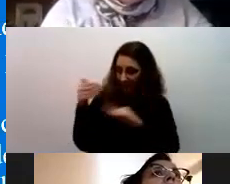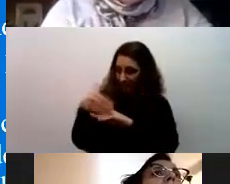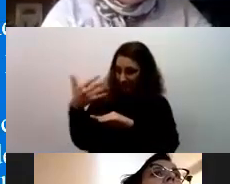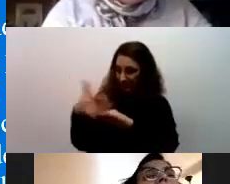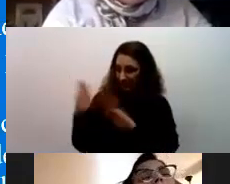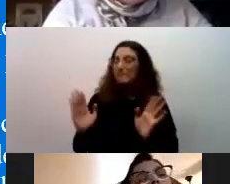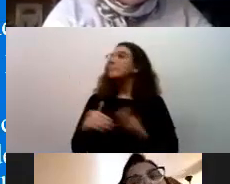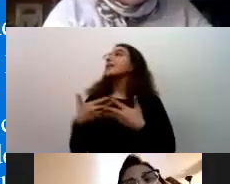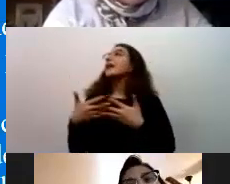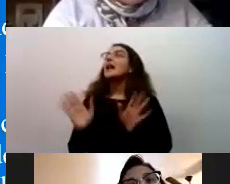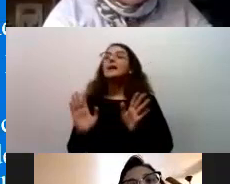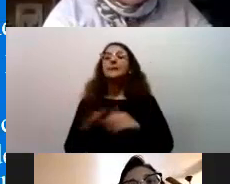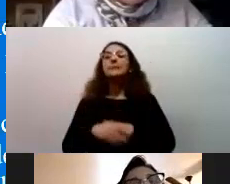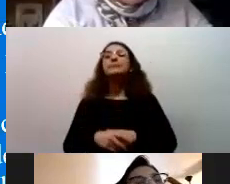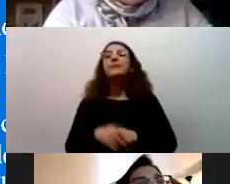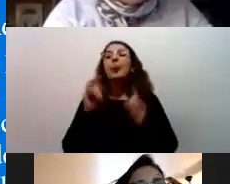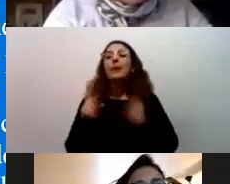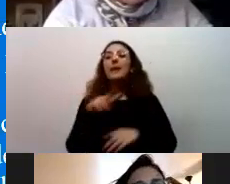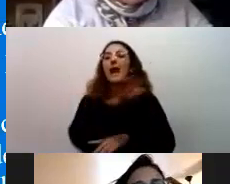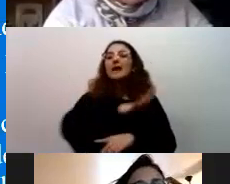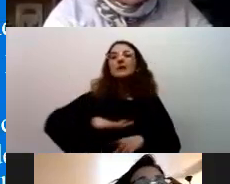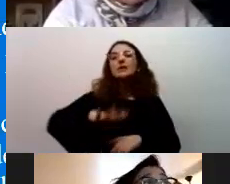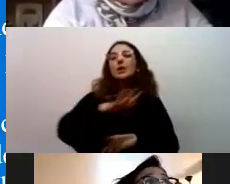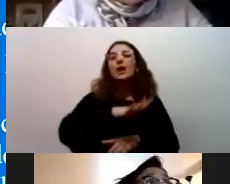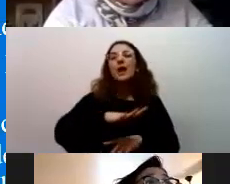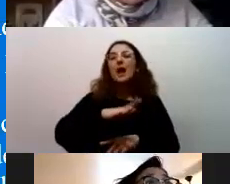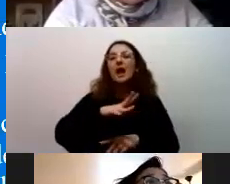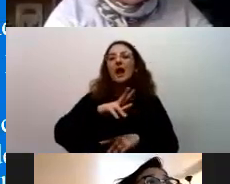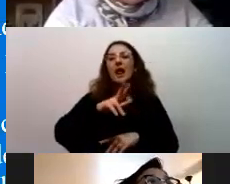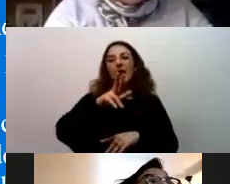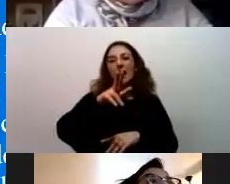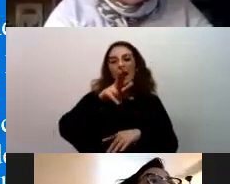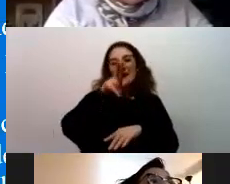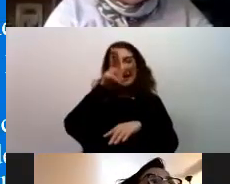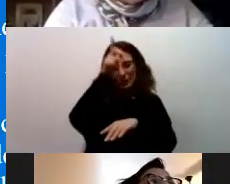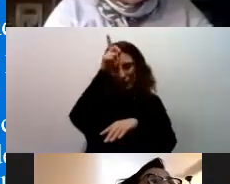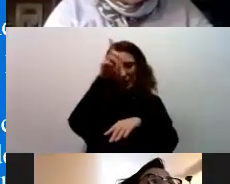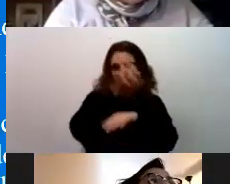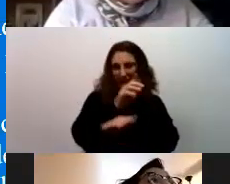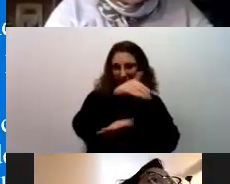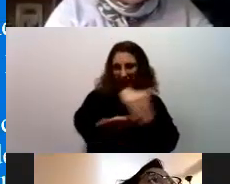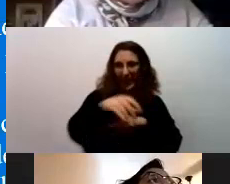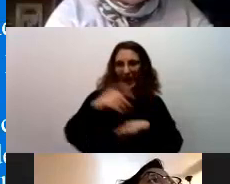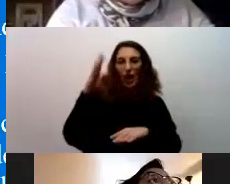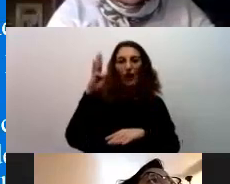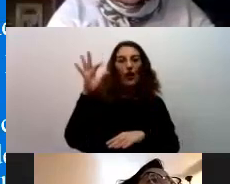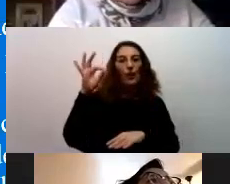Tenemos las zonas de seguridad de las bocacalles, tenemos los vados